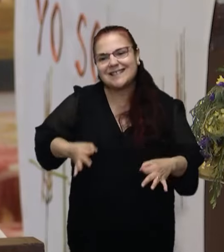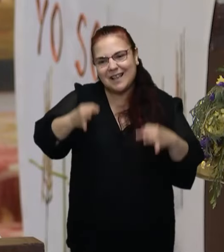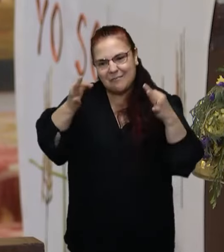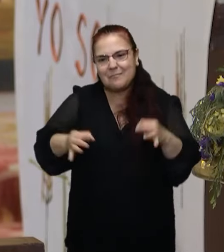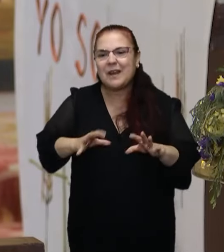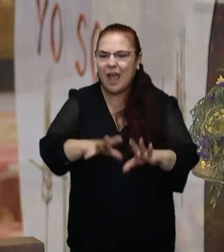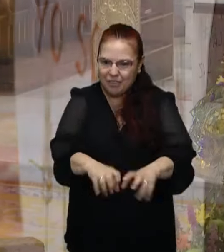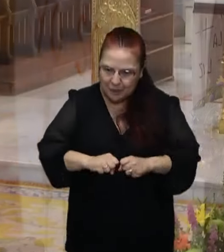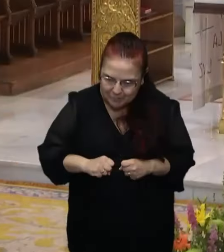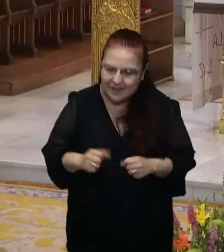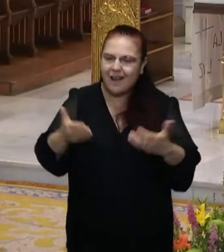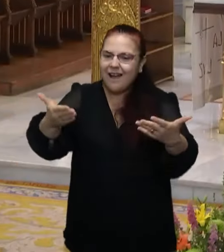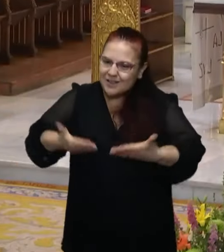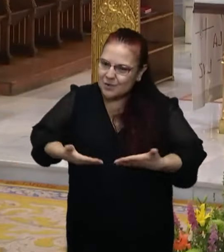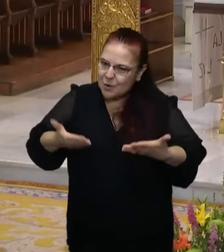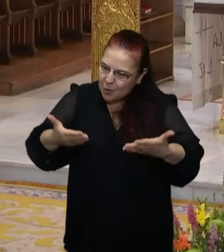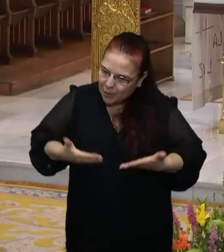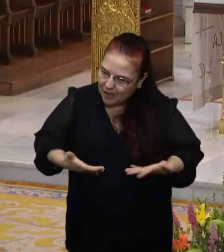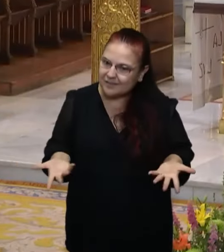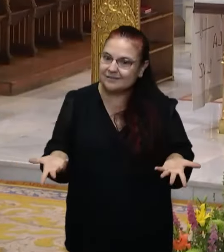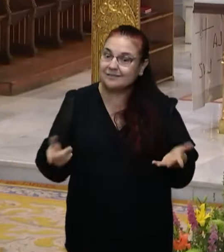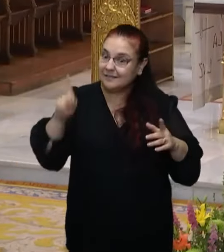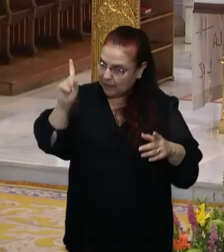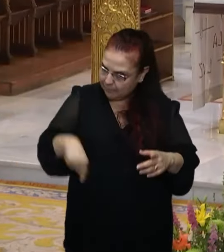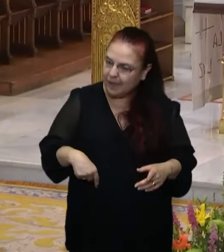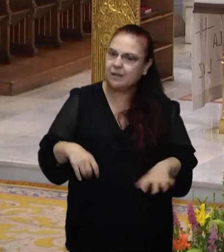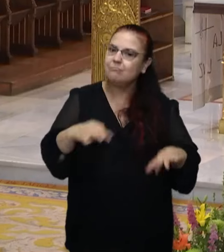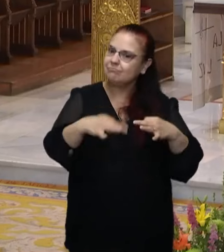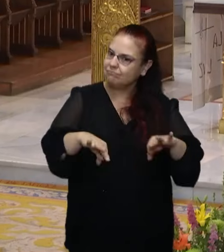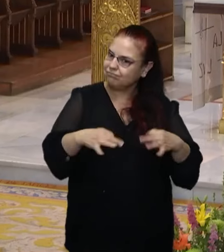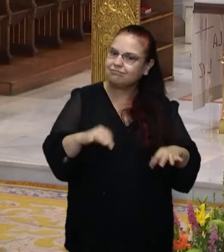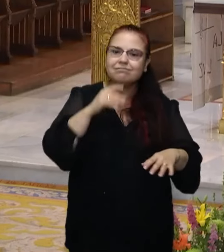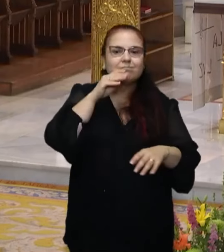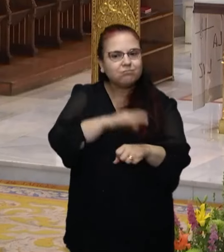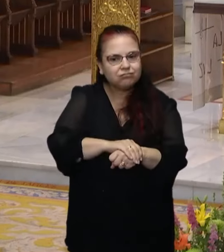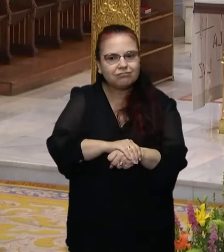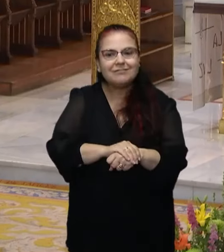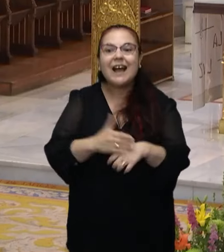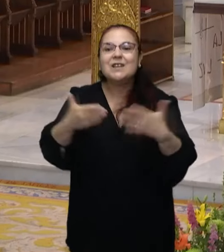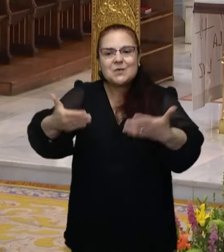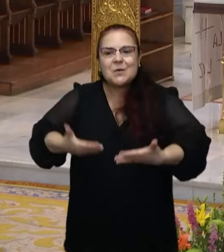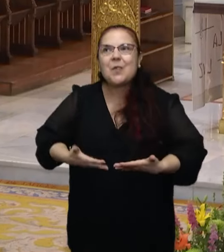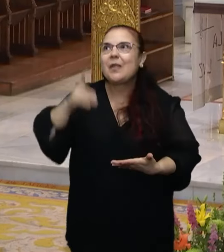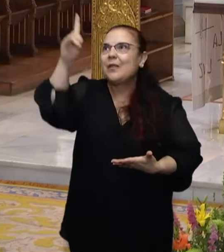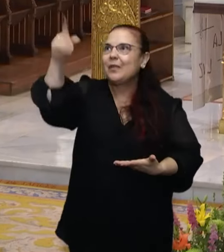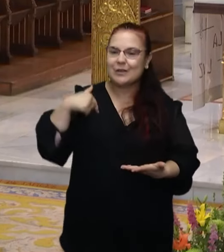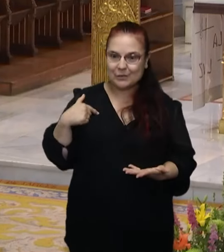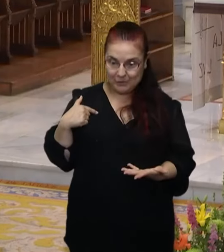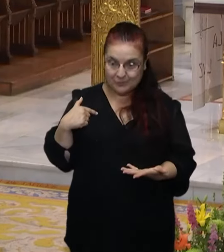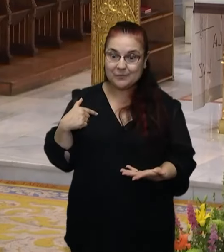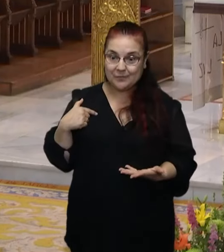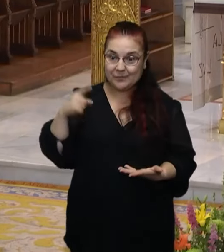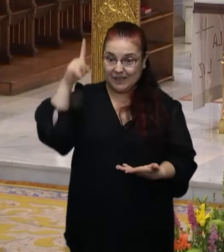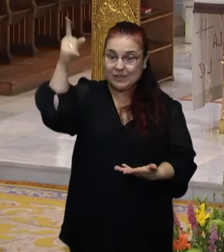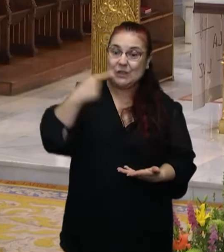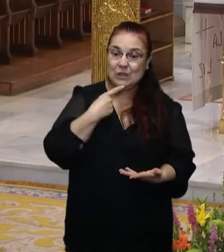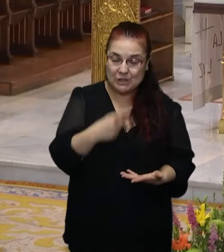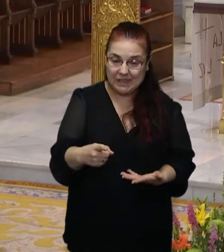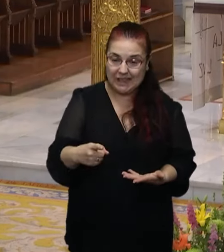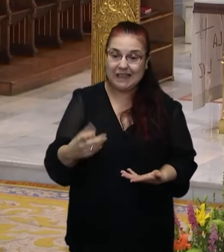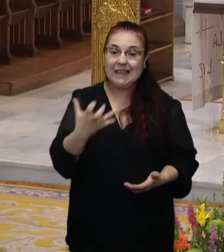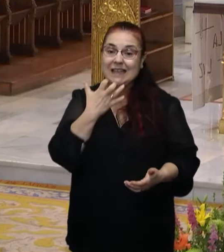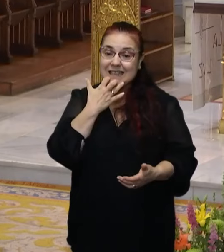aceptando la ayuda de los demás, eso también es humildad. Y por supuesto, la ayuda de Dios. Sin mí no podéis hacer